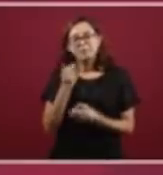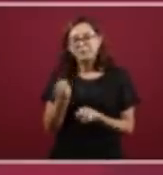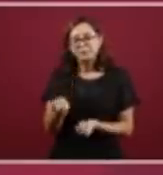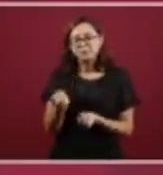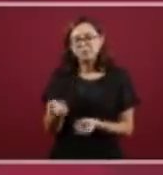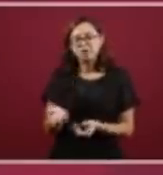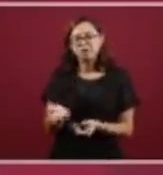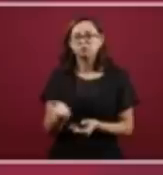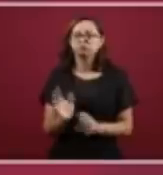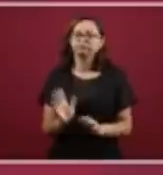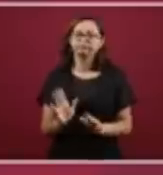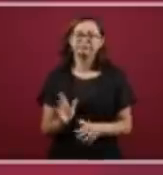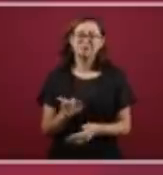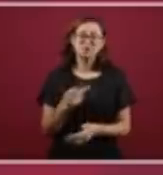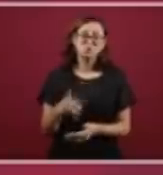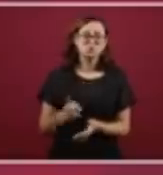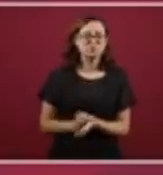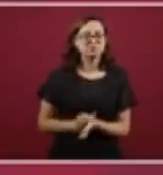es un derecho,